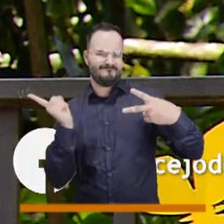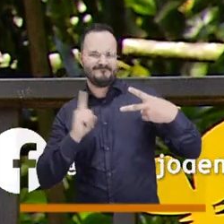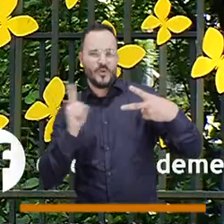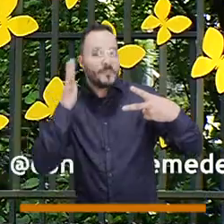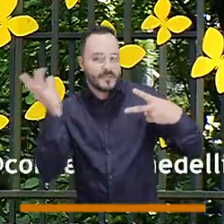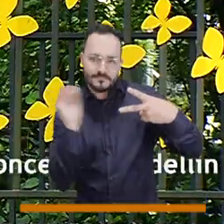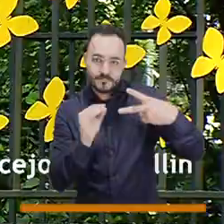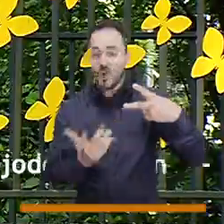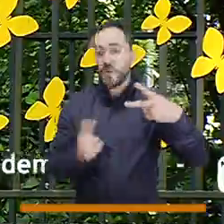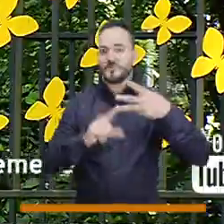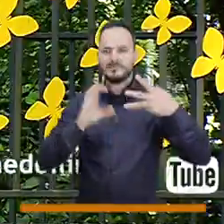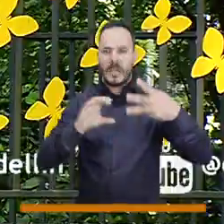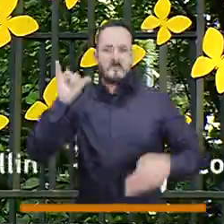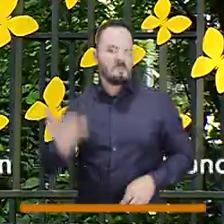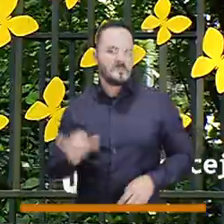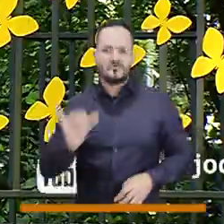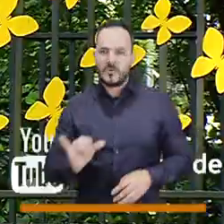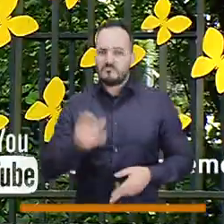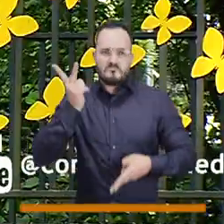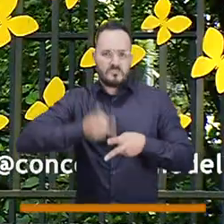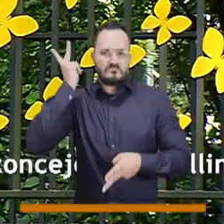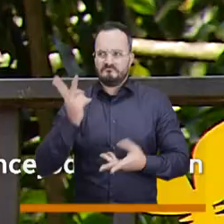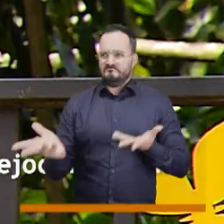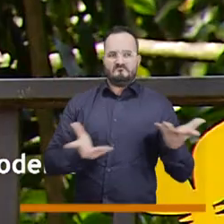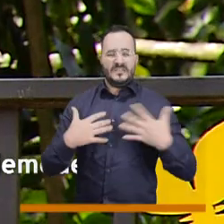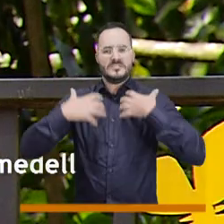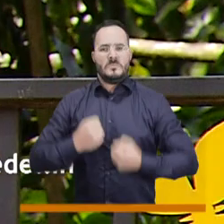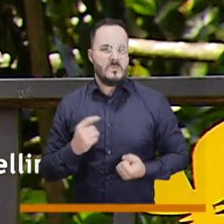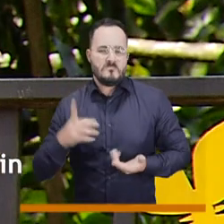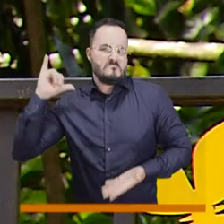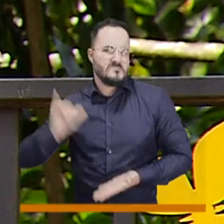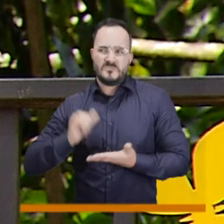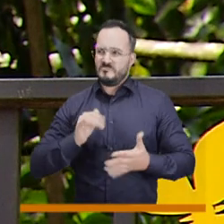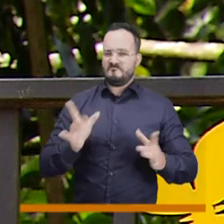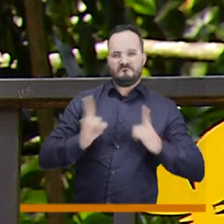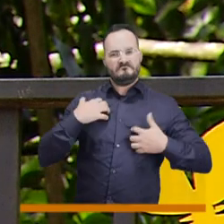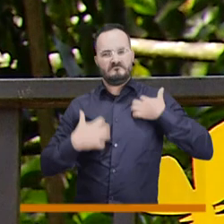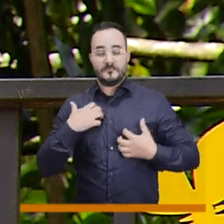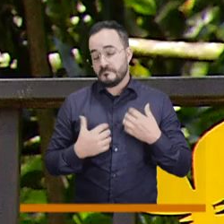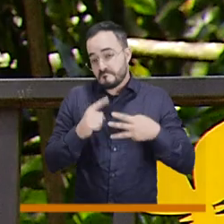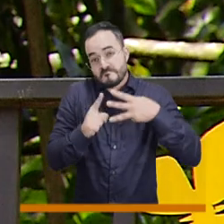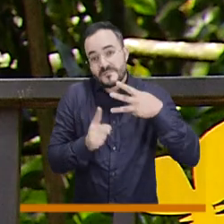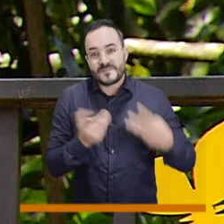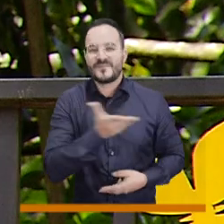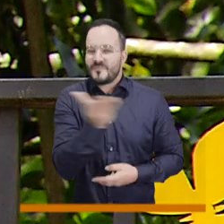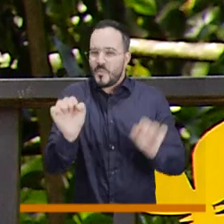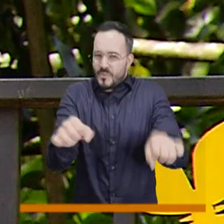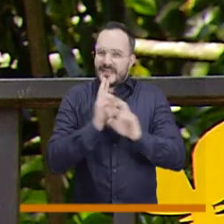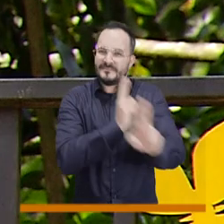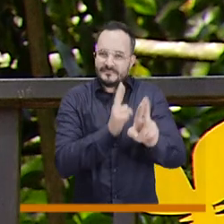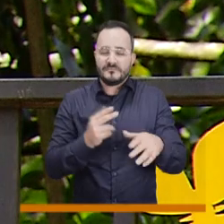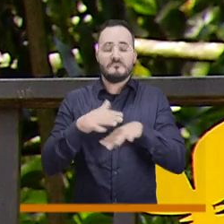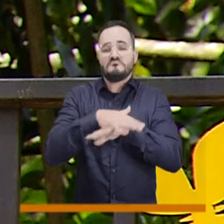qué. O C, sentimos que está igual, el tema de la inseguridad siempre se ha mantenido. Así que esperamos sus respuestas a través de las